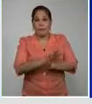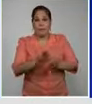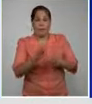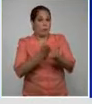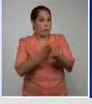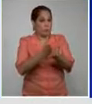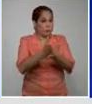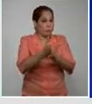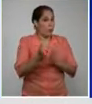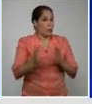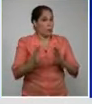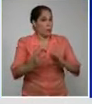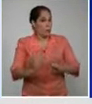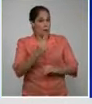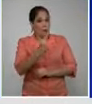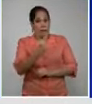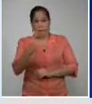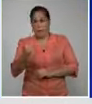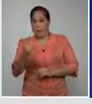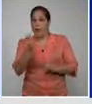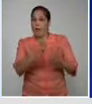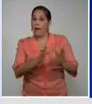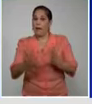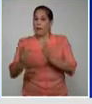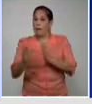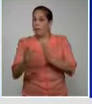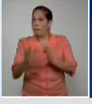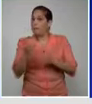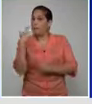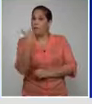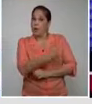seguimiento luego por cada una de las fases del ensayo clínico? Sí.